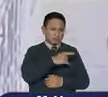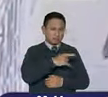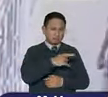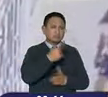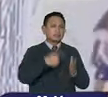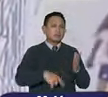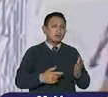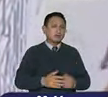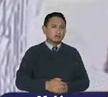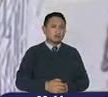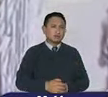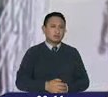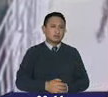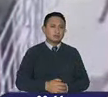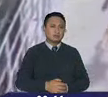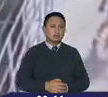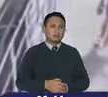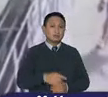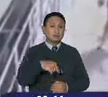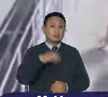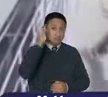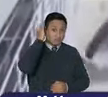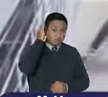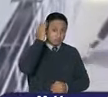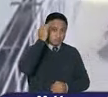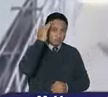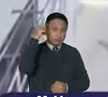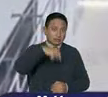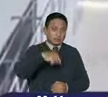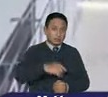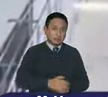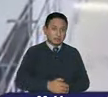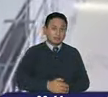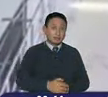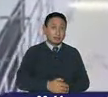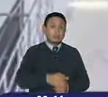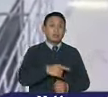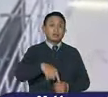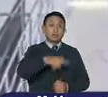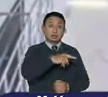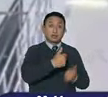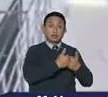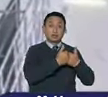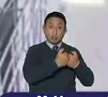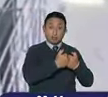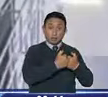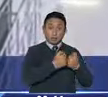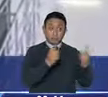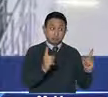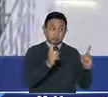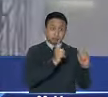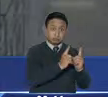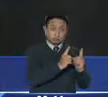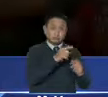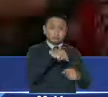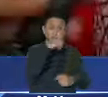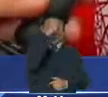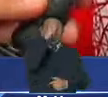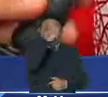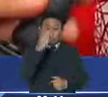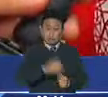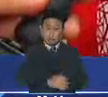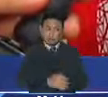hecho. Preocupado por lo que le pasa a la chica aquí en el barrio. Iba ahí donde el enamorado de ella, iba ahí a la casa de él. Y justamente el día domingo, no sé si la